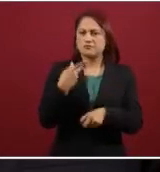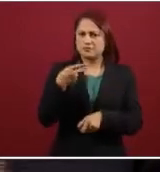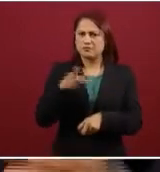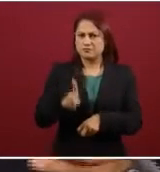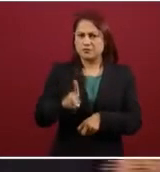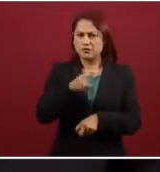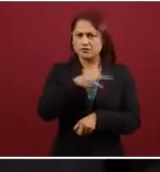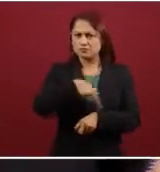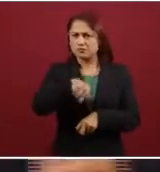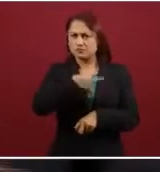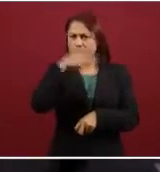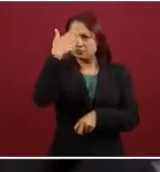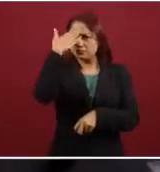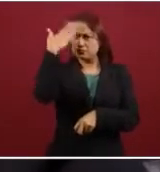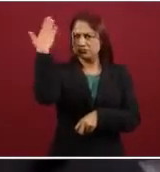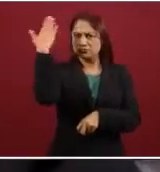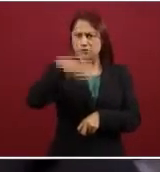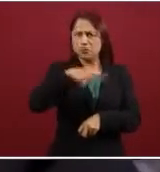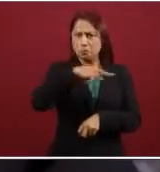O sea, saben,